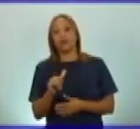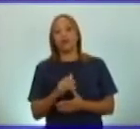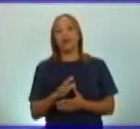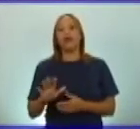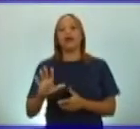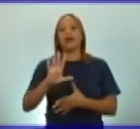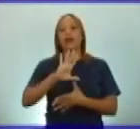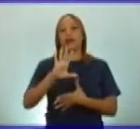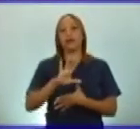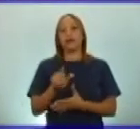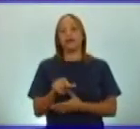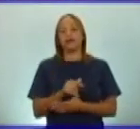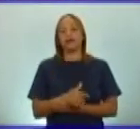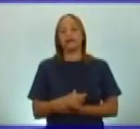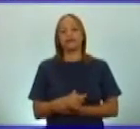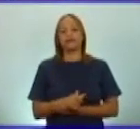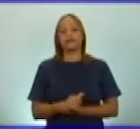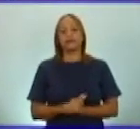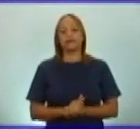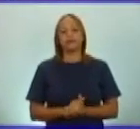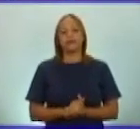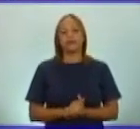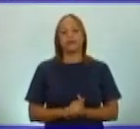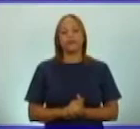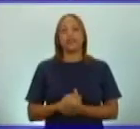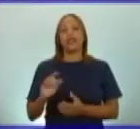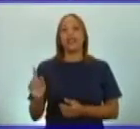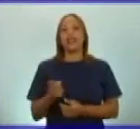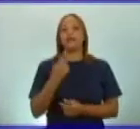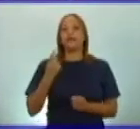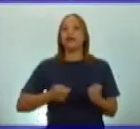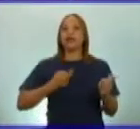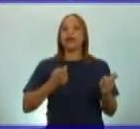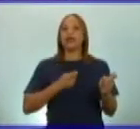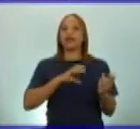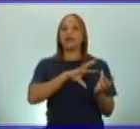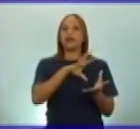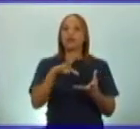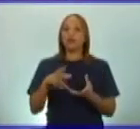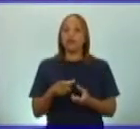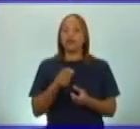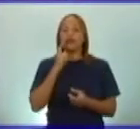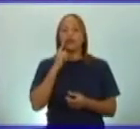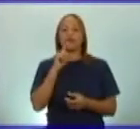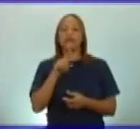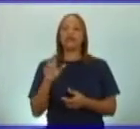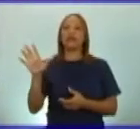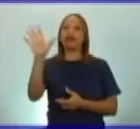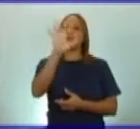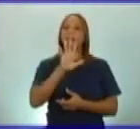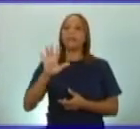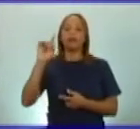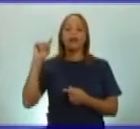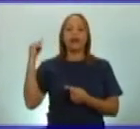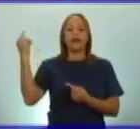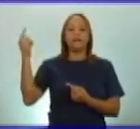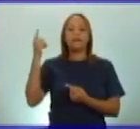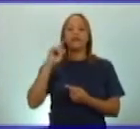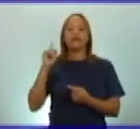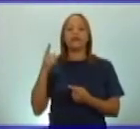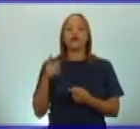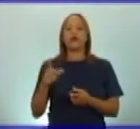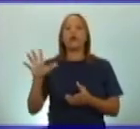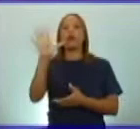otra manera en esta Primera Guerra Mundial. Por tanto, la Primera Guerra Mundial, como pueden ver en el mapa, primero hay un nuevo mapa político